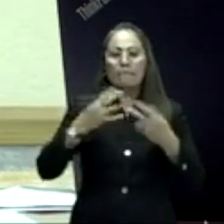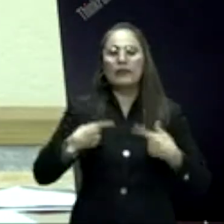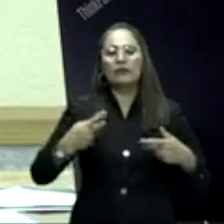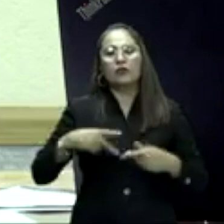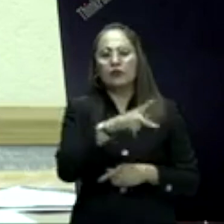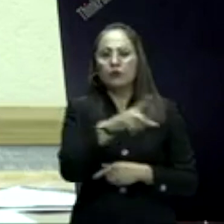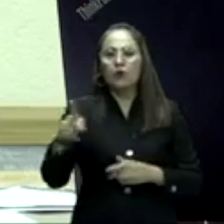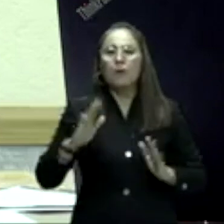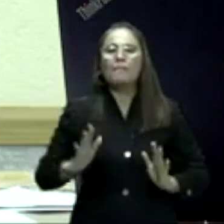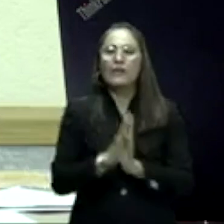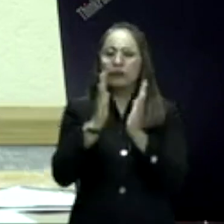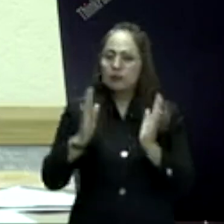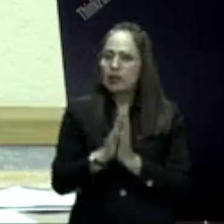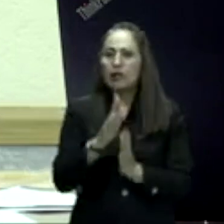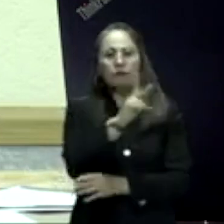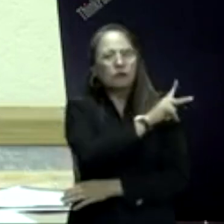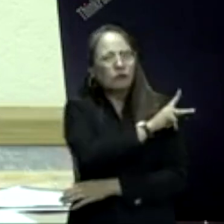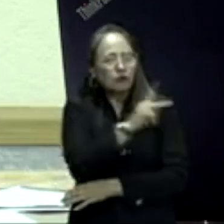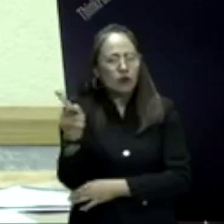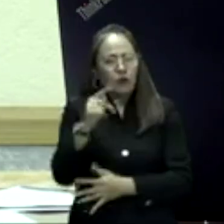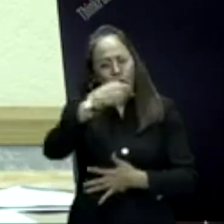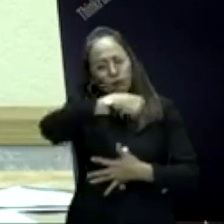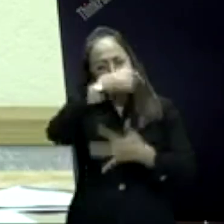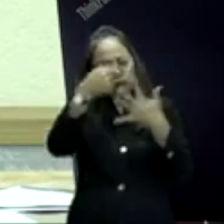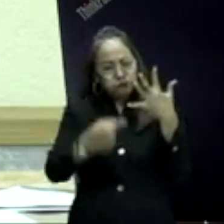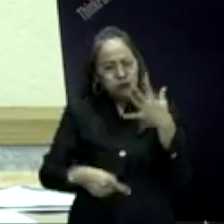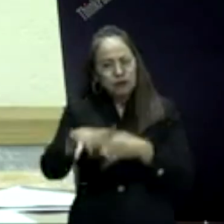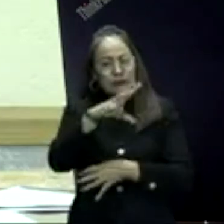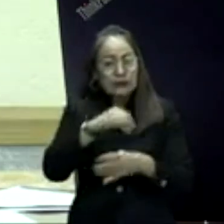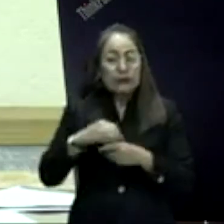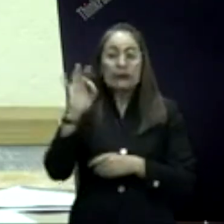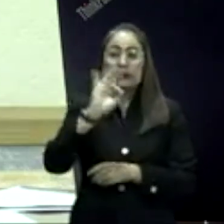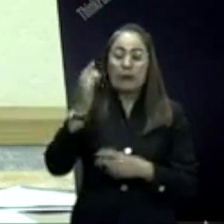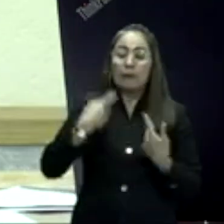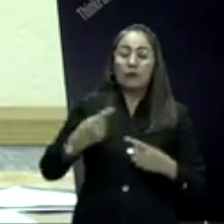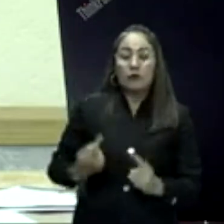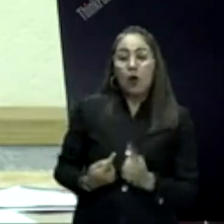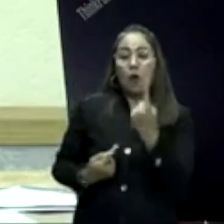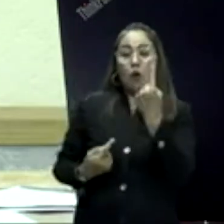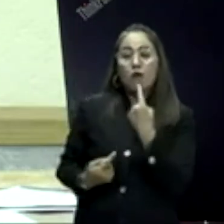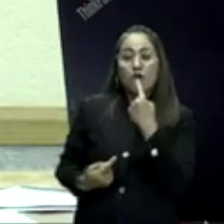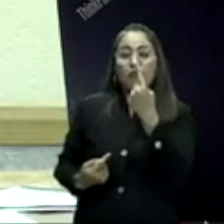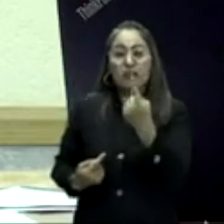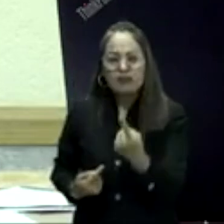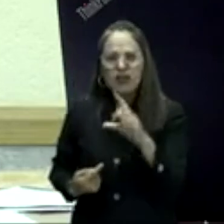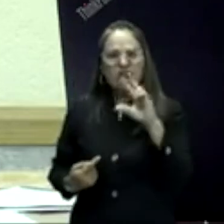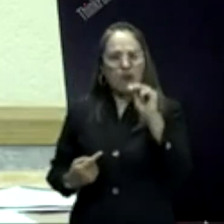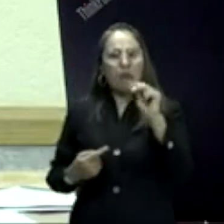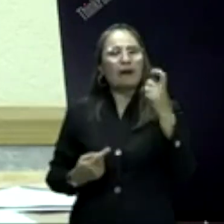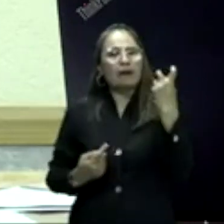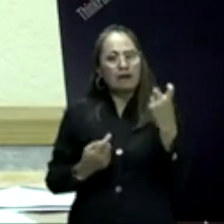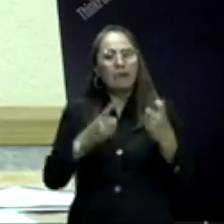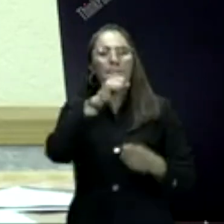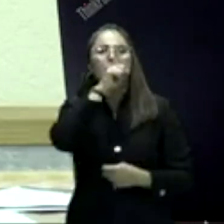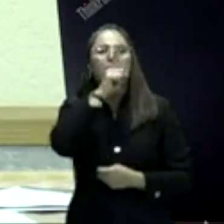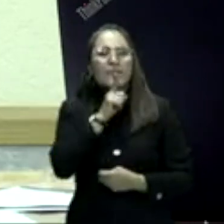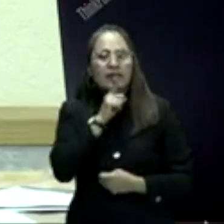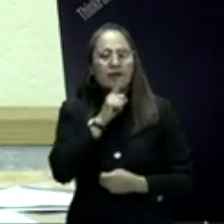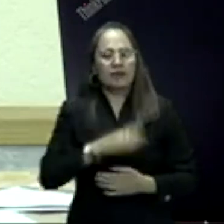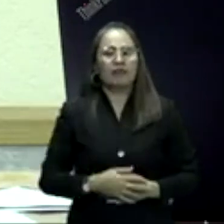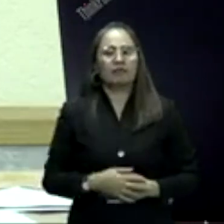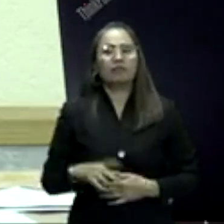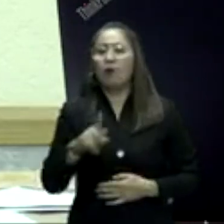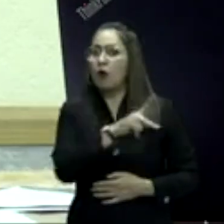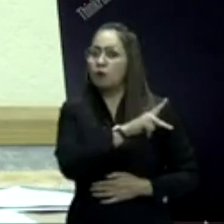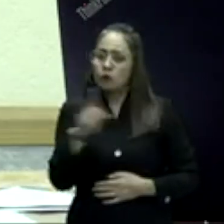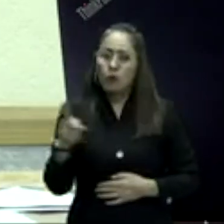ciudadana, todos sin excepción, y quien diga lo contrario, miente flagrantemente, han transcurrido